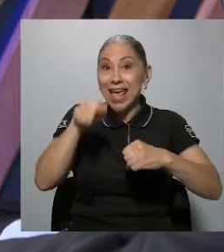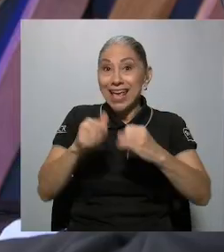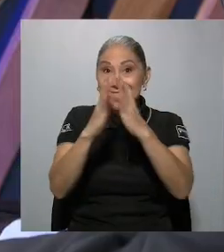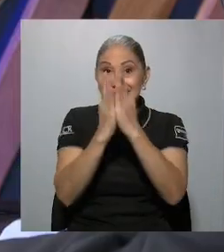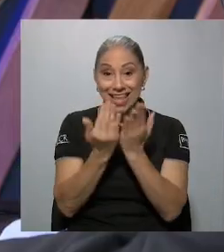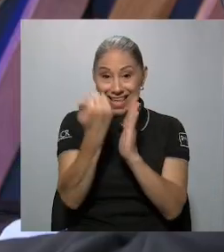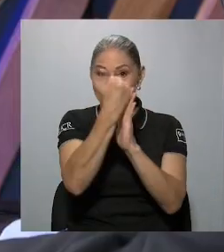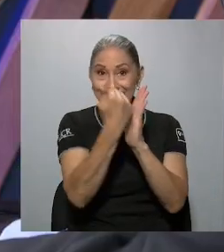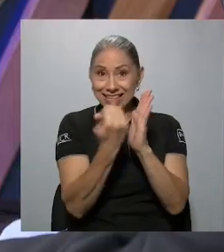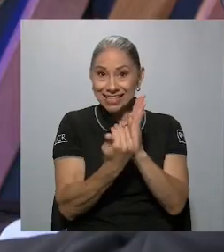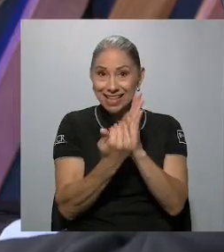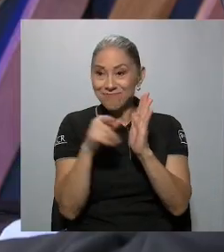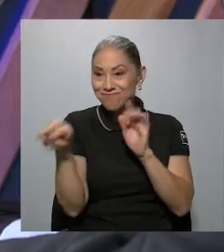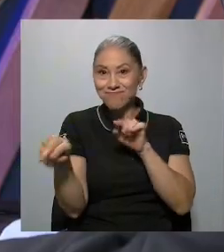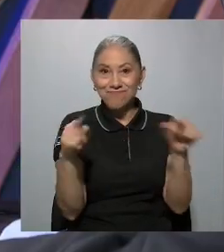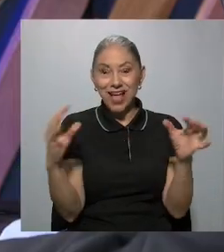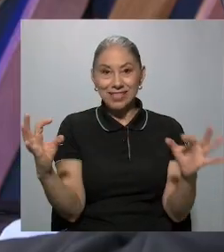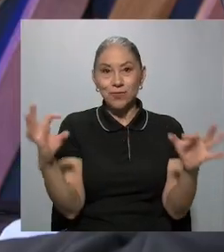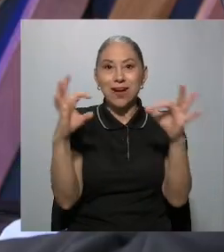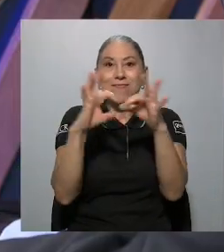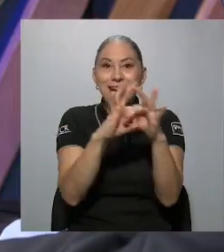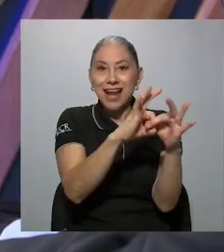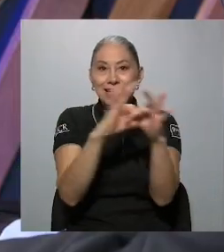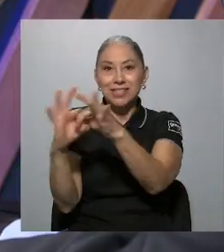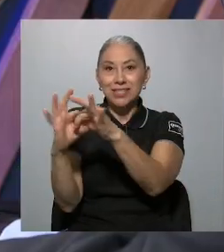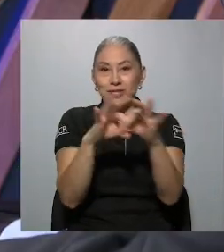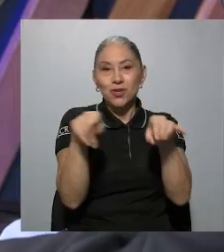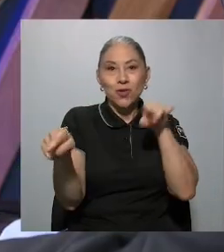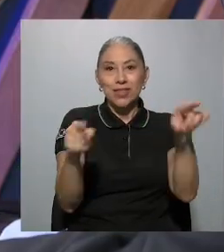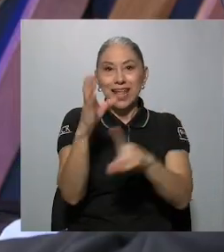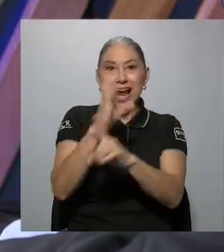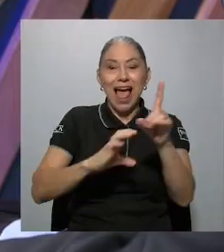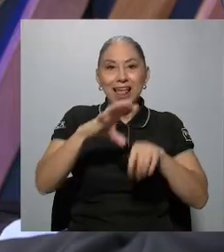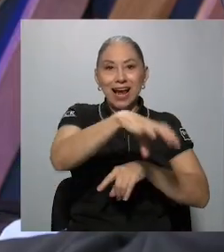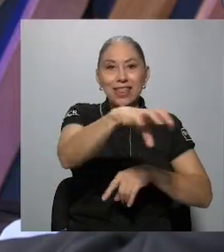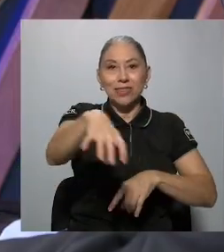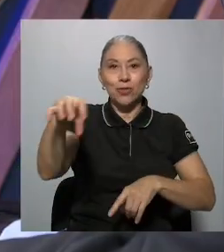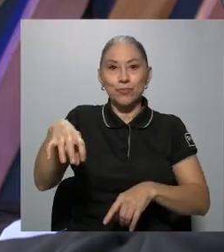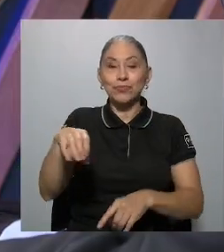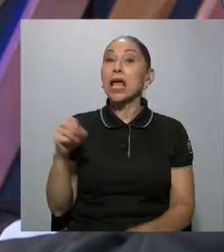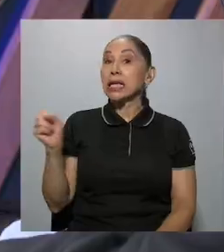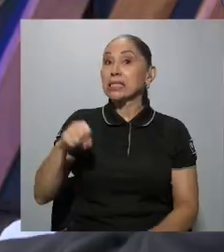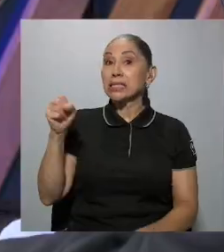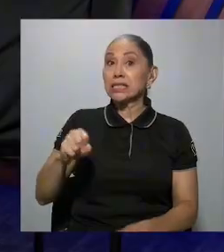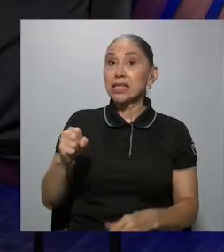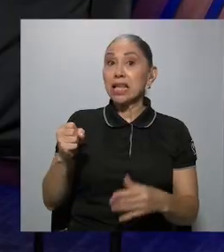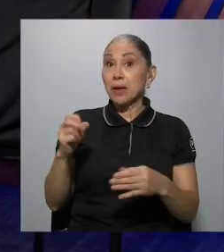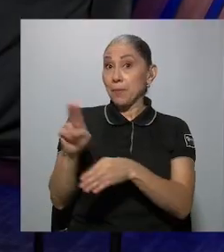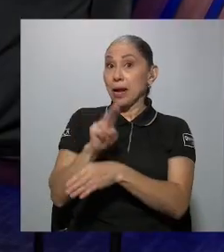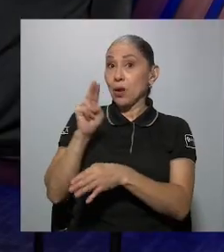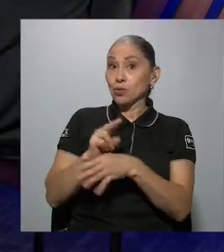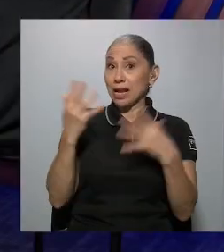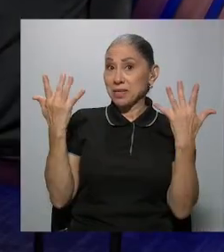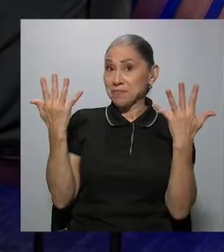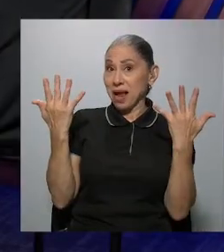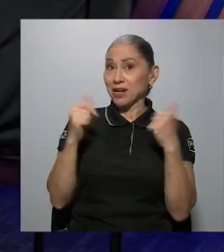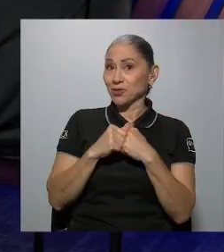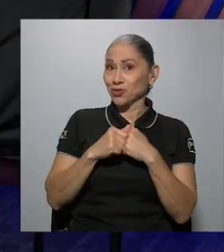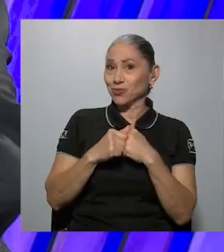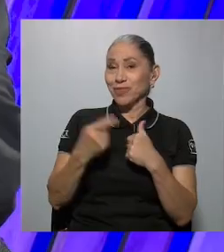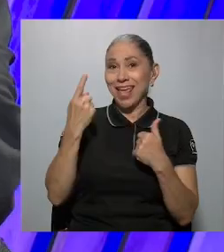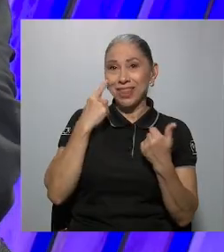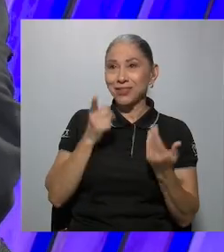dependientes. Este índice hace una relación en la población de cada uno de los cantones. Sí, para usar mis